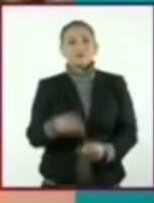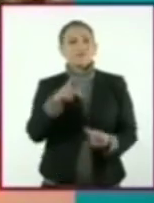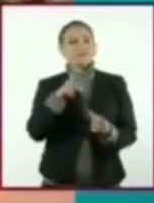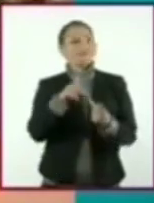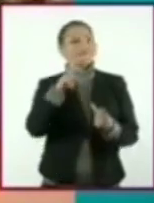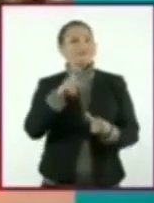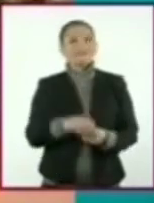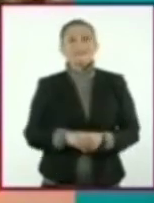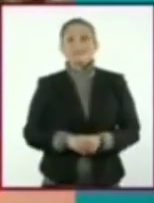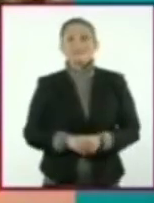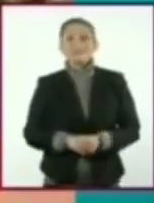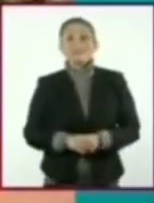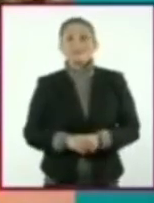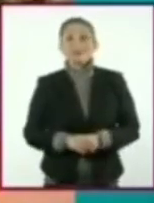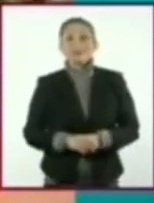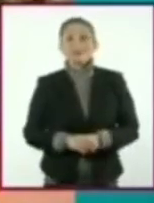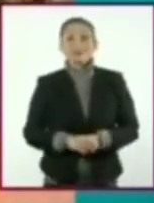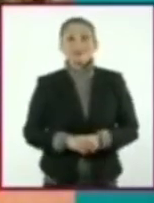Perfecto.